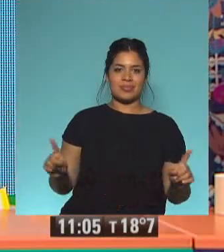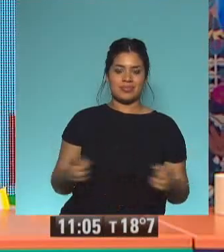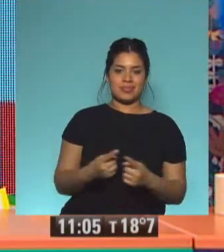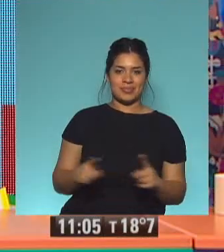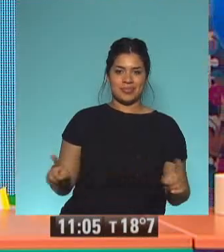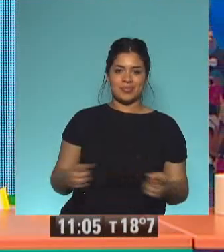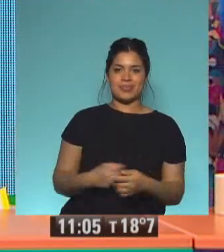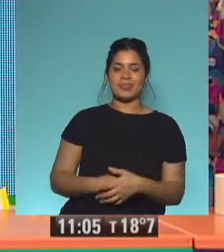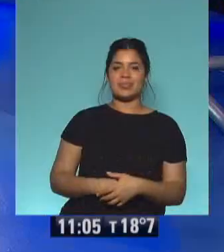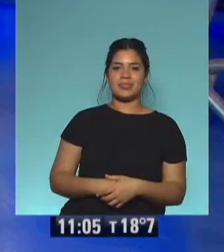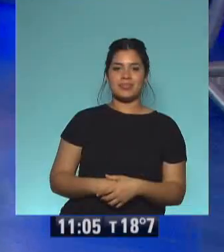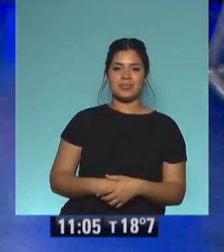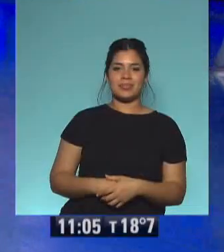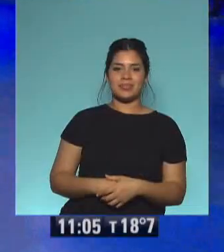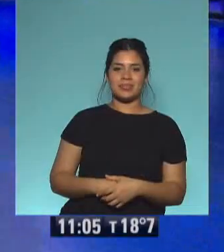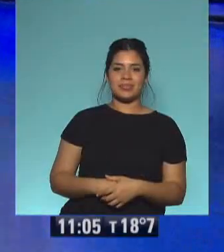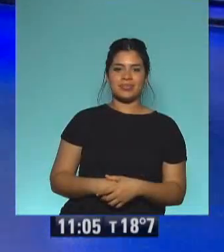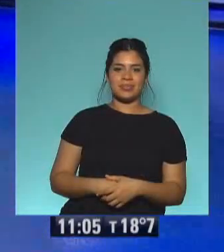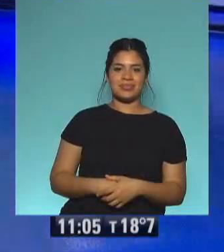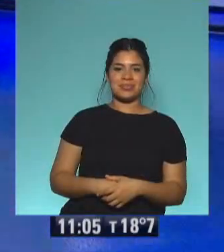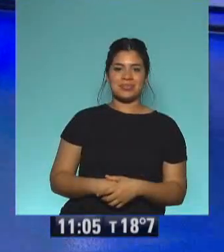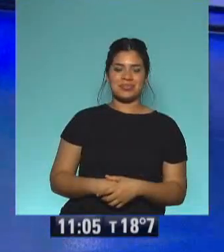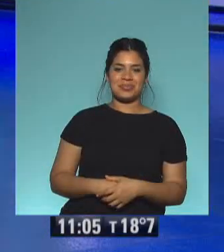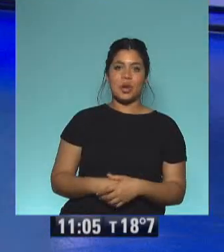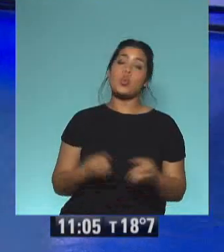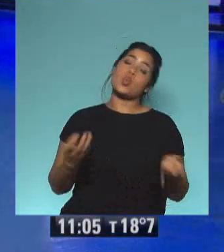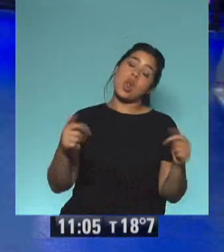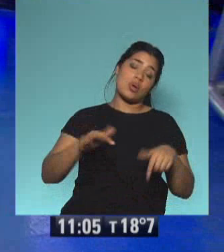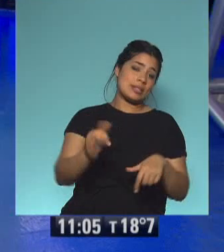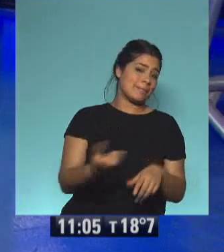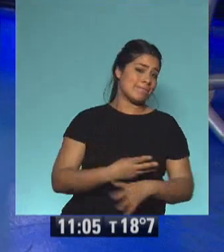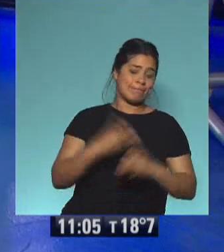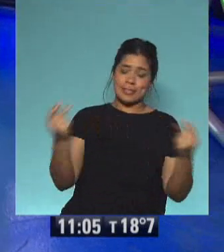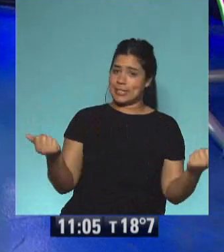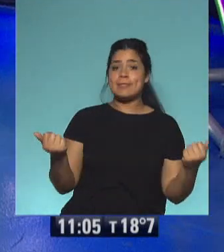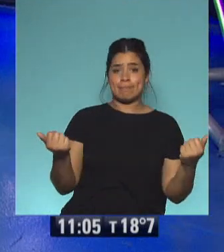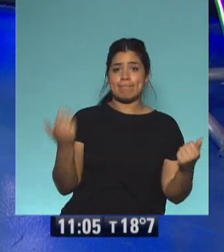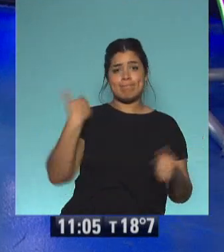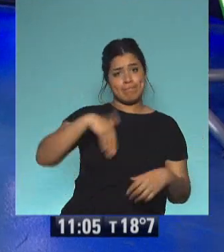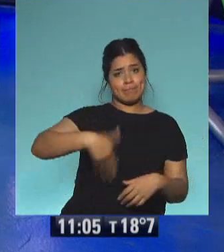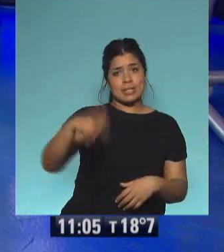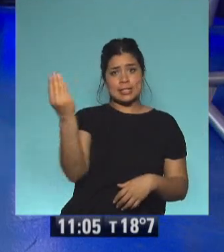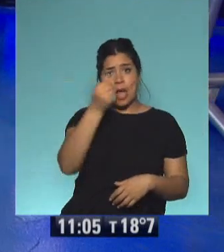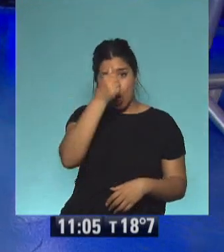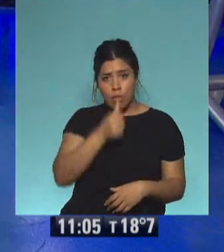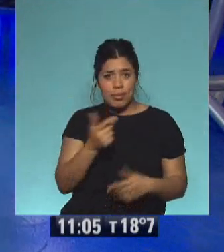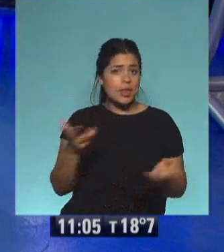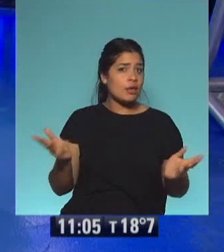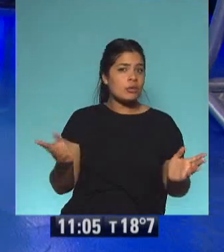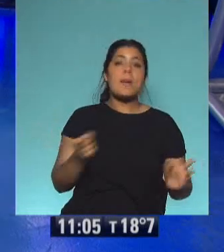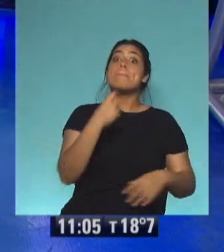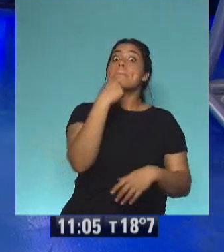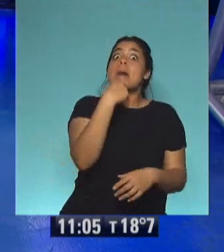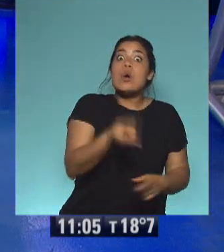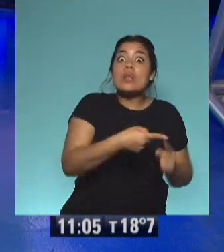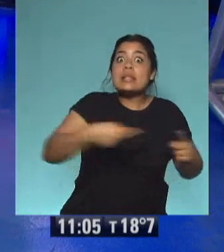¿Nos vamos tocando el globinete? Bueno, nos tenemos que ir ya. Bueno. Se viene el fin de semana, pero ¿cuál sigue? Será la